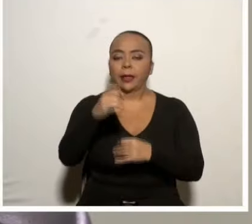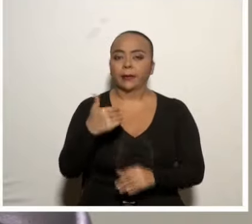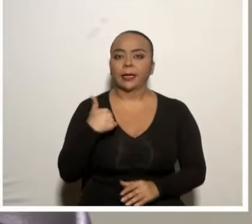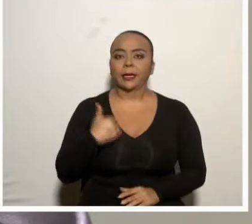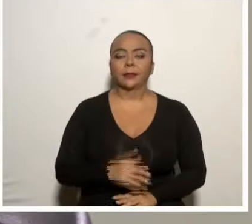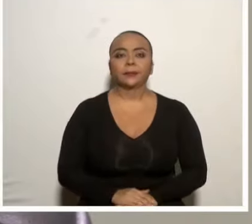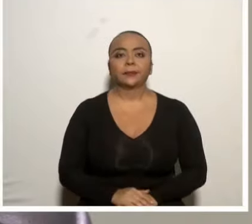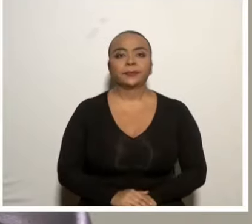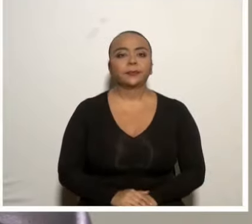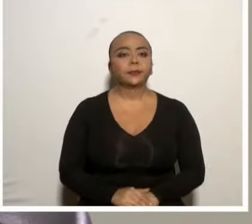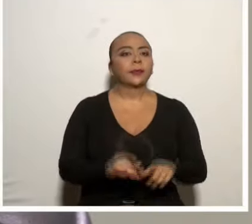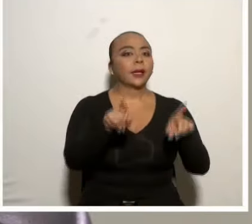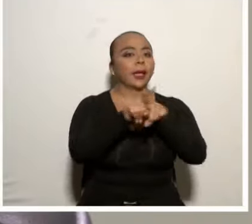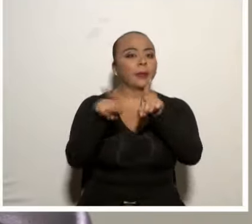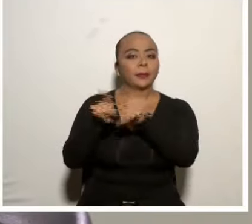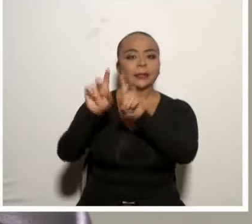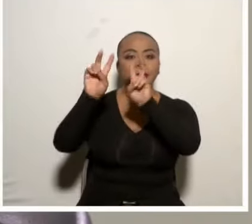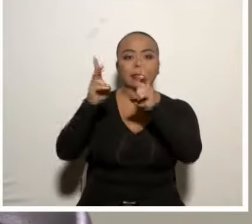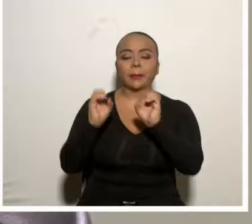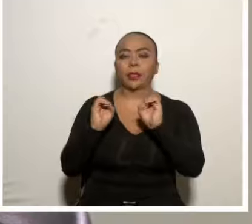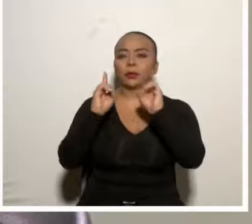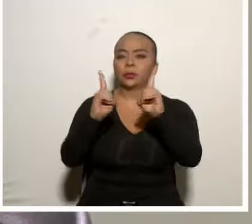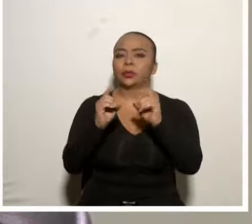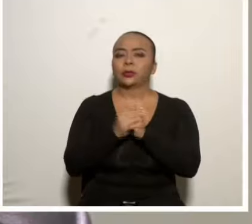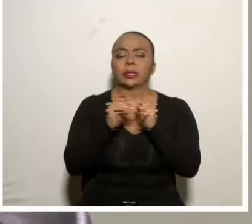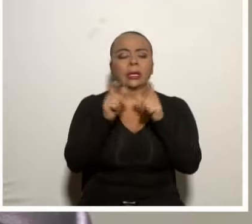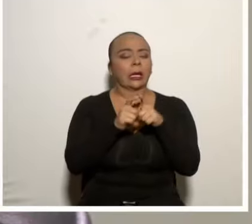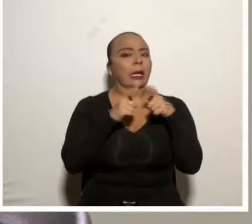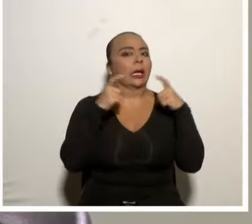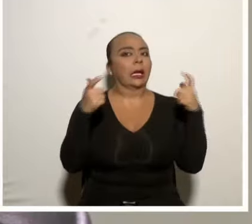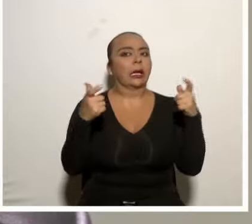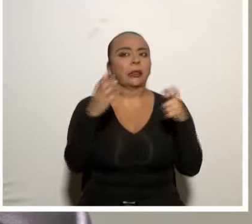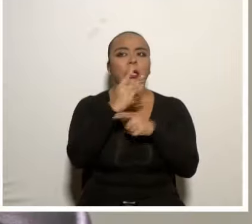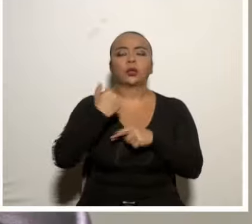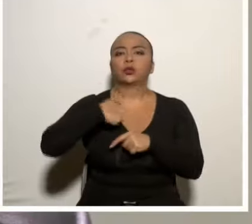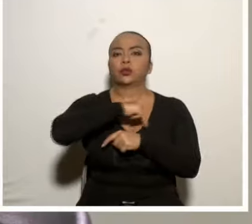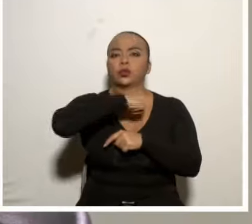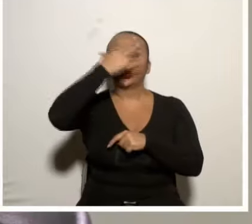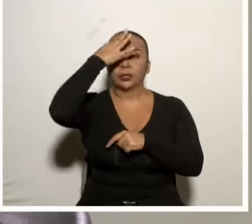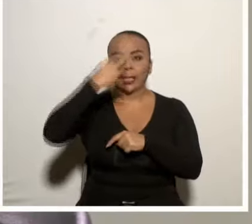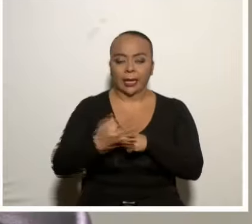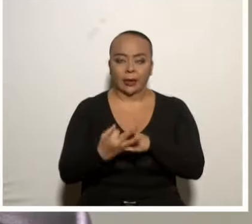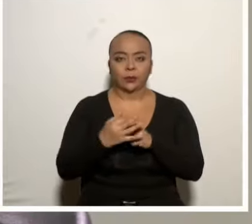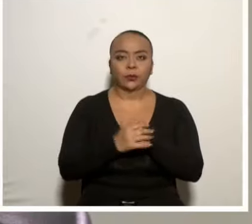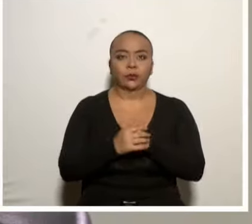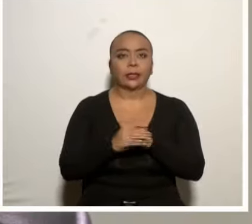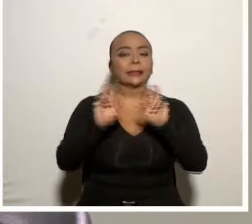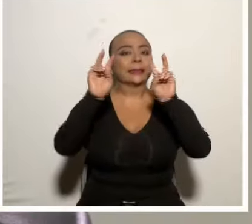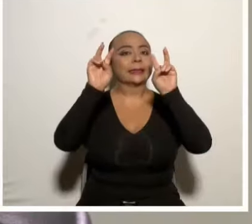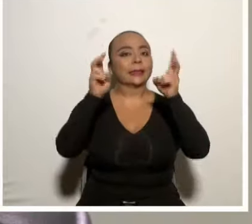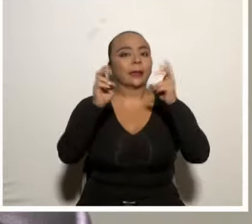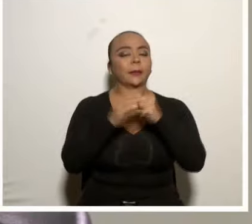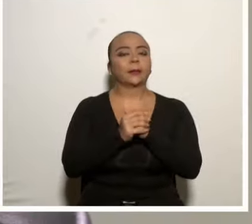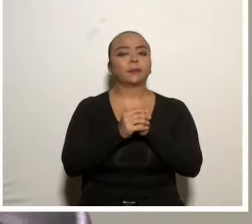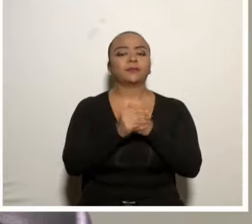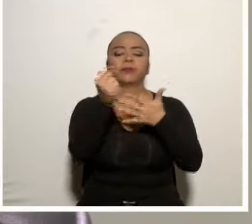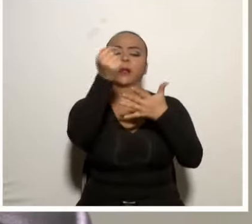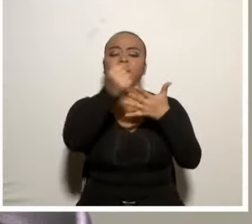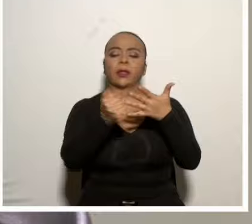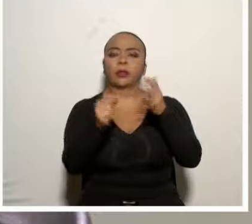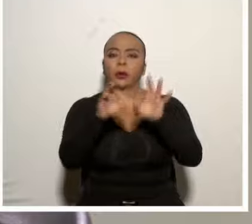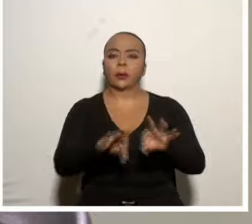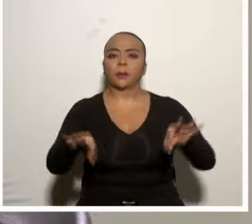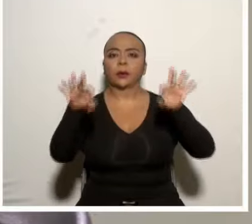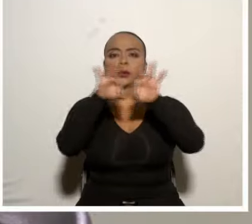ellos. Además de eso, en el tema de educación es muy grande y nosotros creemos que el factor importante